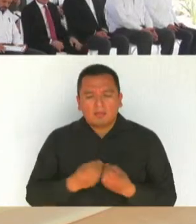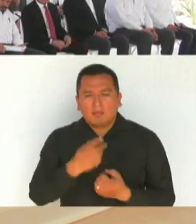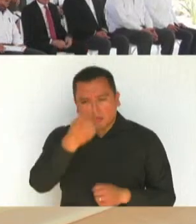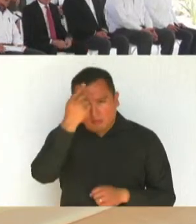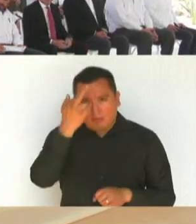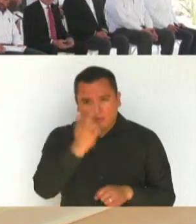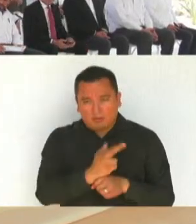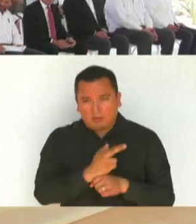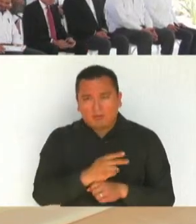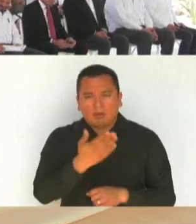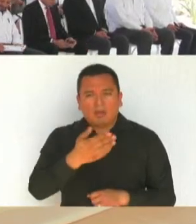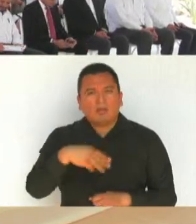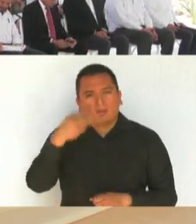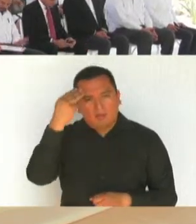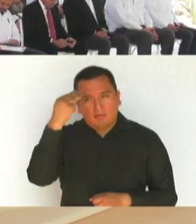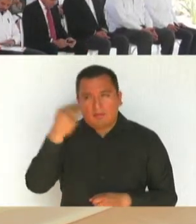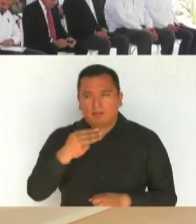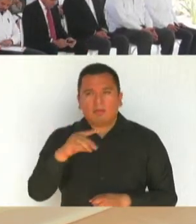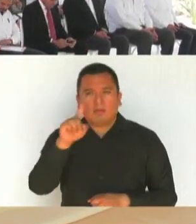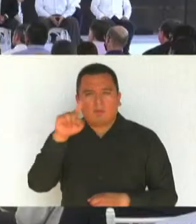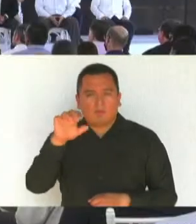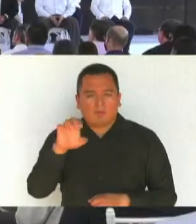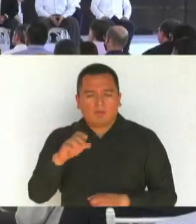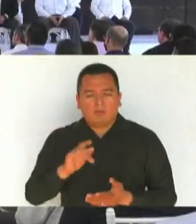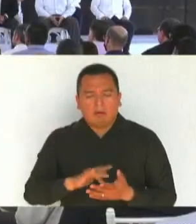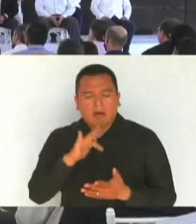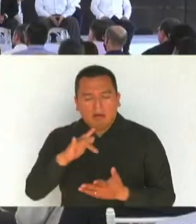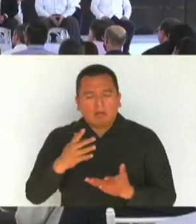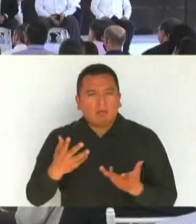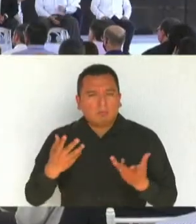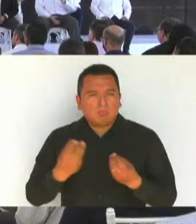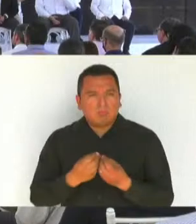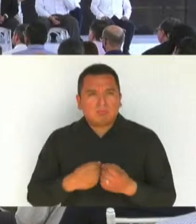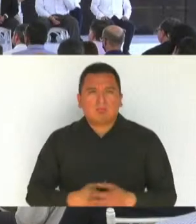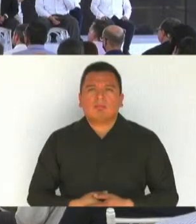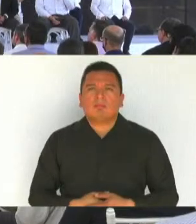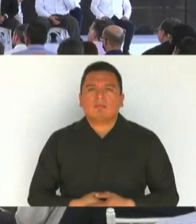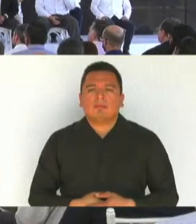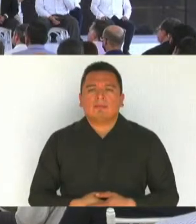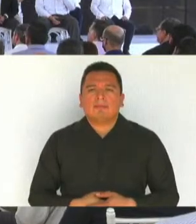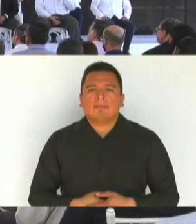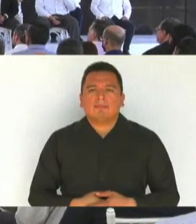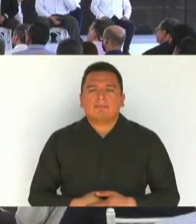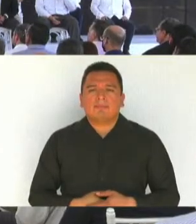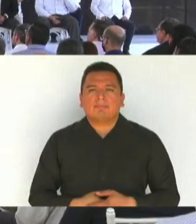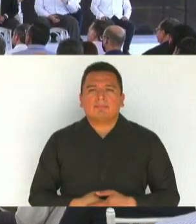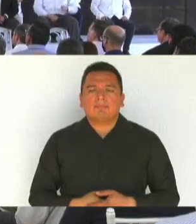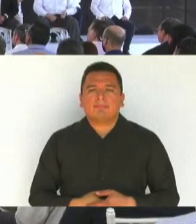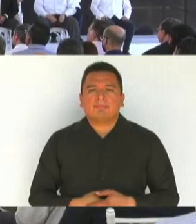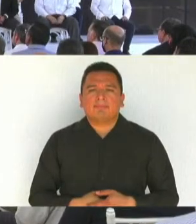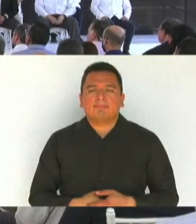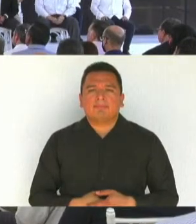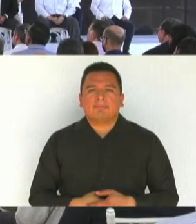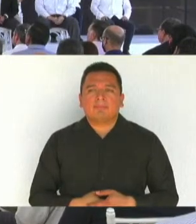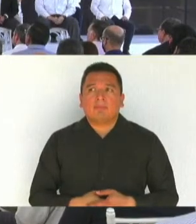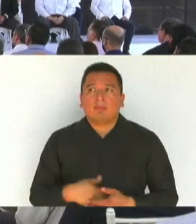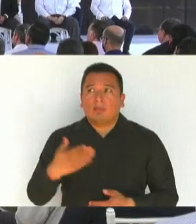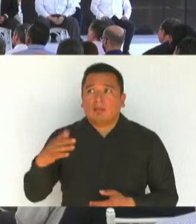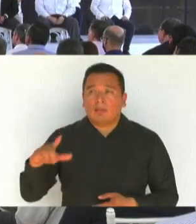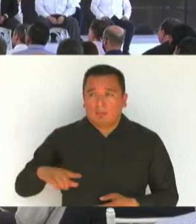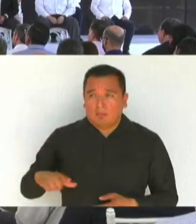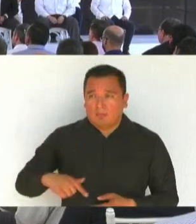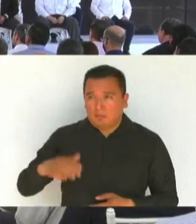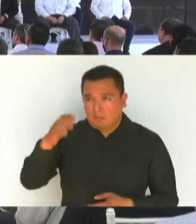General, maestro Robledo, muchas gracias por este apoyo y restricto a ELSA, de veras, muchas gracias. Señor Gobernador del